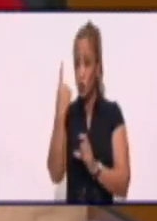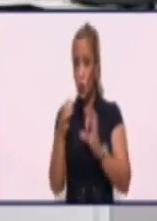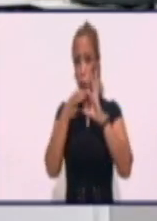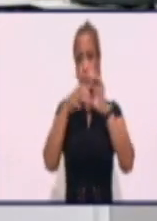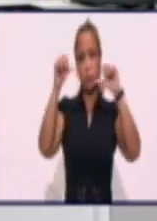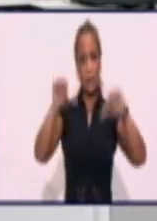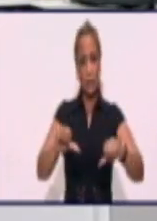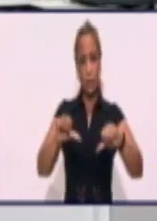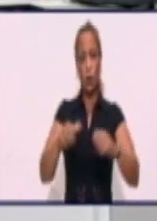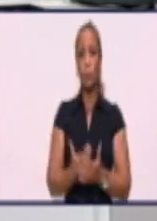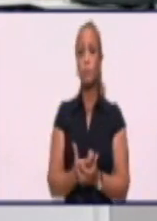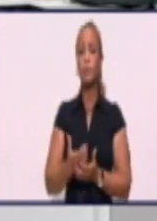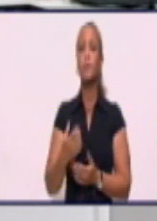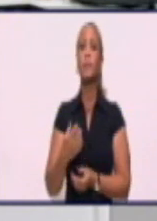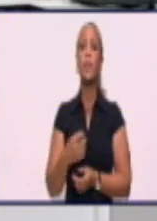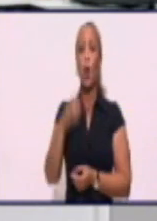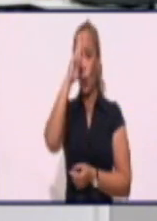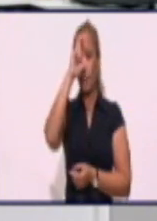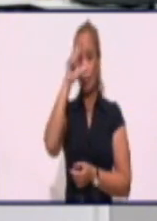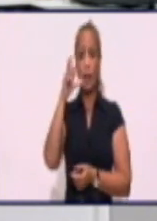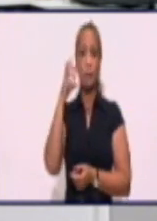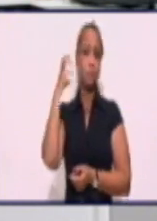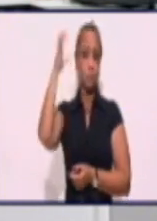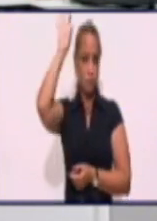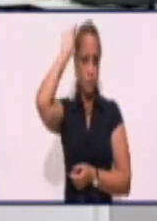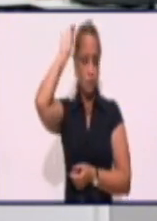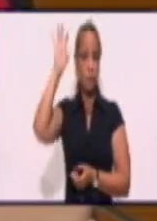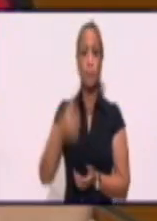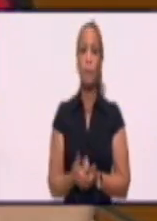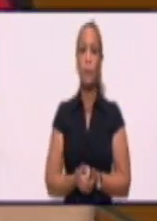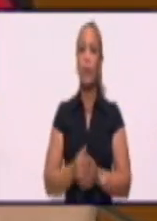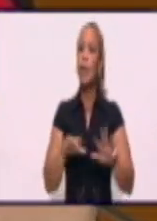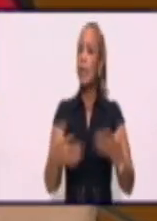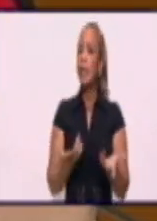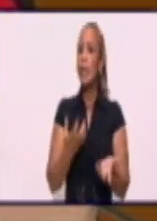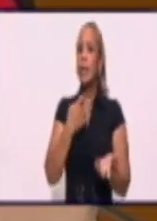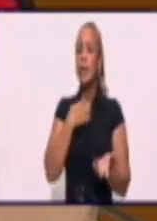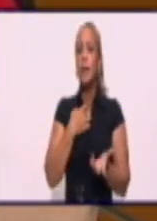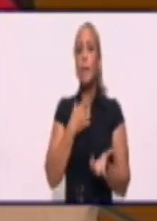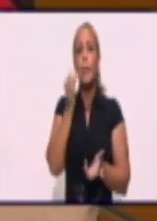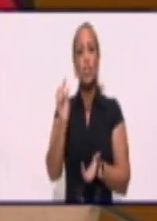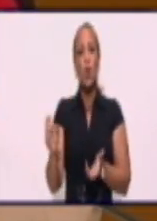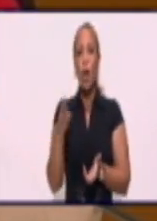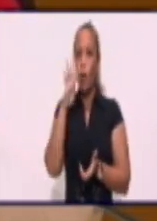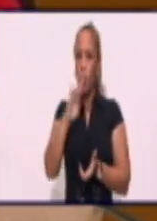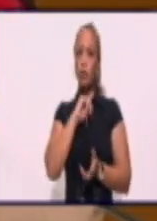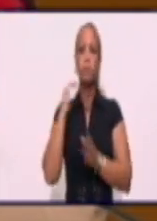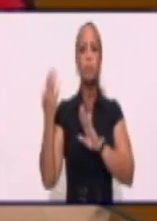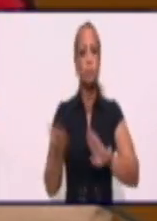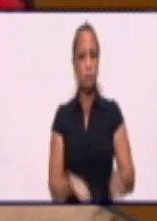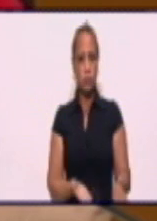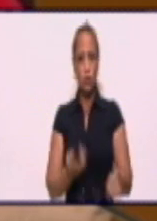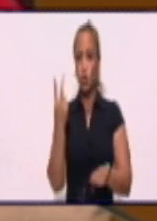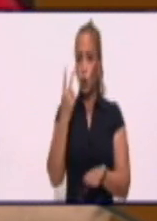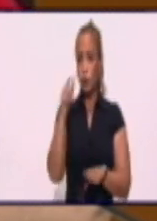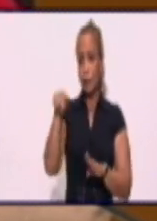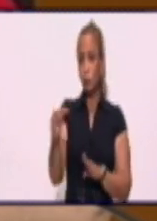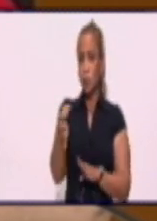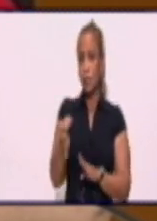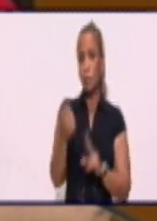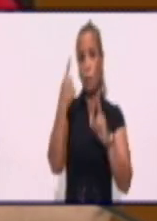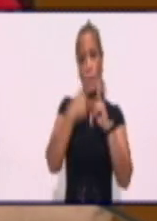Manduley, y tenemos que lamentar el fallecimiento de 4 personas, 2 pertenecientes al municipio Bayamo y 2 al